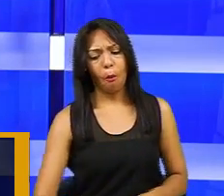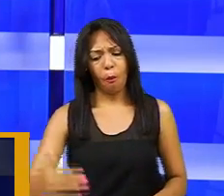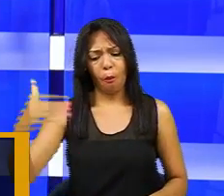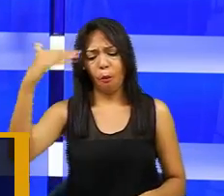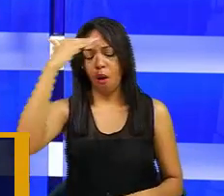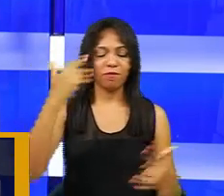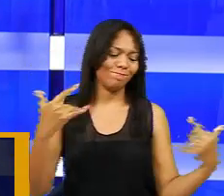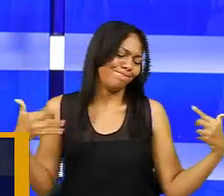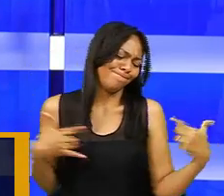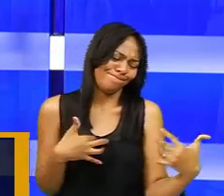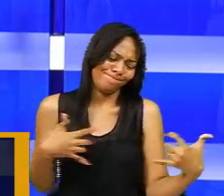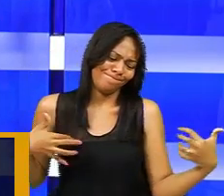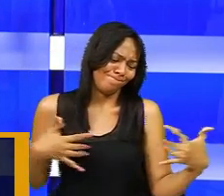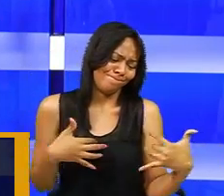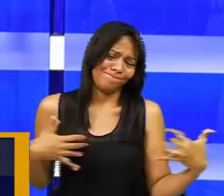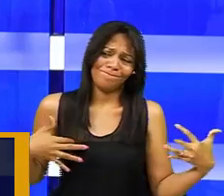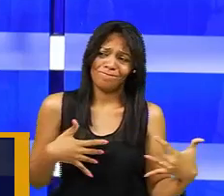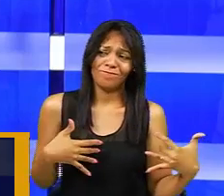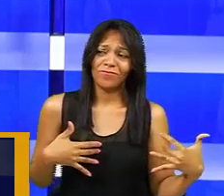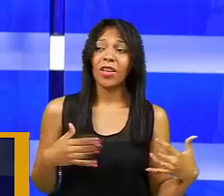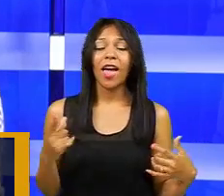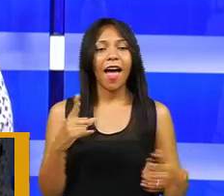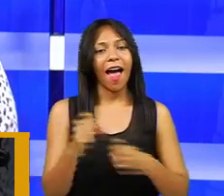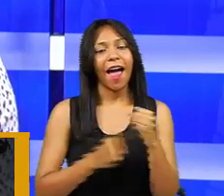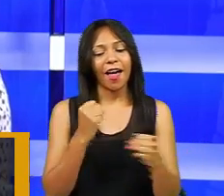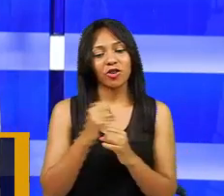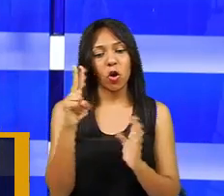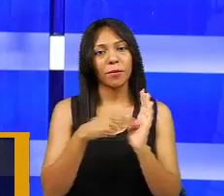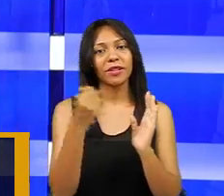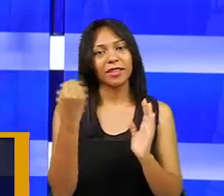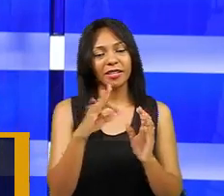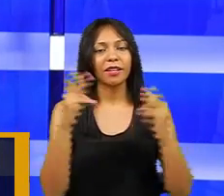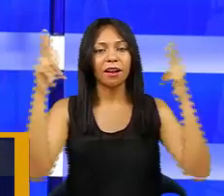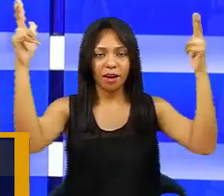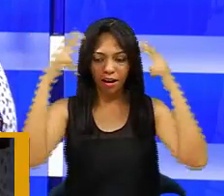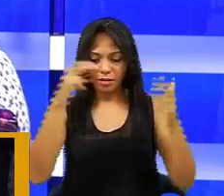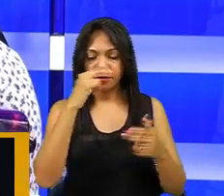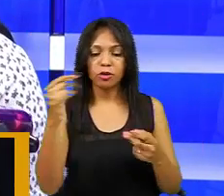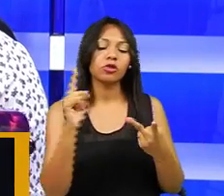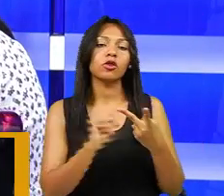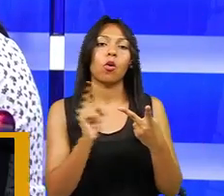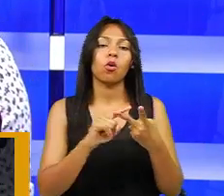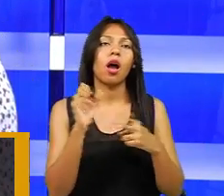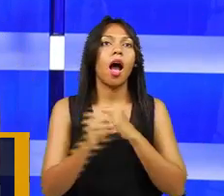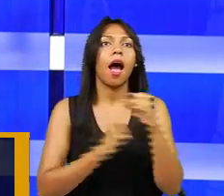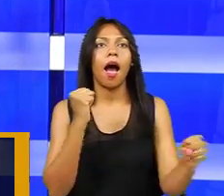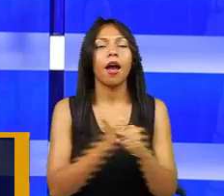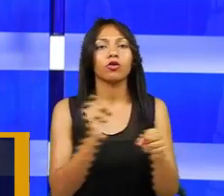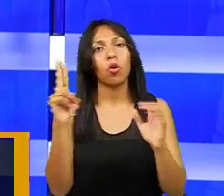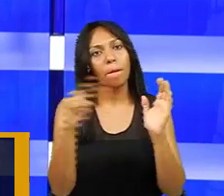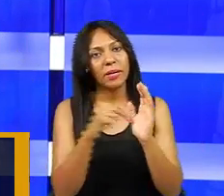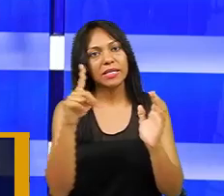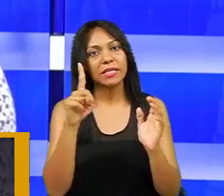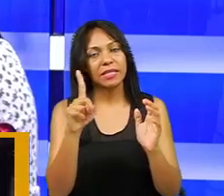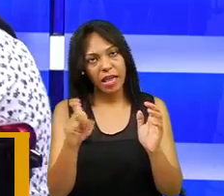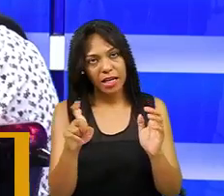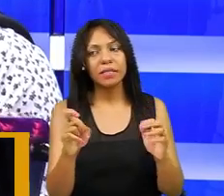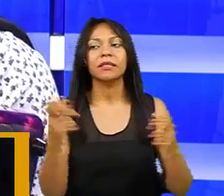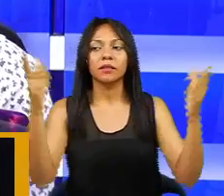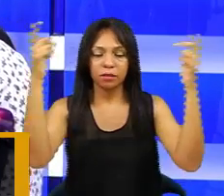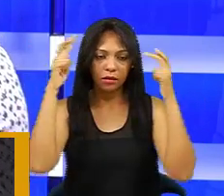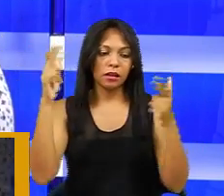barranqueño. Fui rey infantil en el año 2003 en Valledupar, rey segundo juvenil en el año 2006, rey aficionado en el